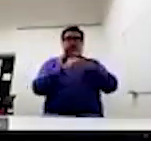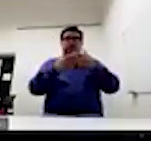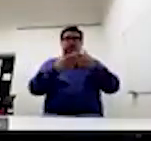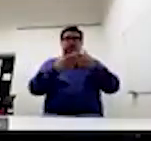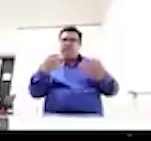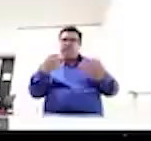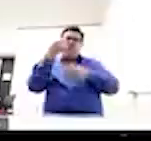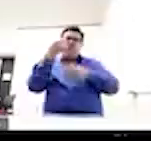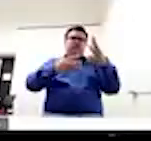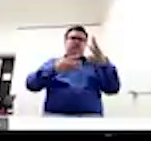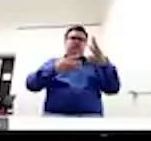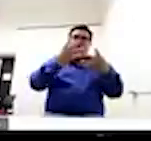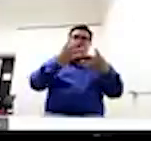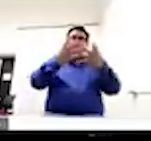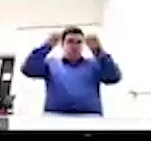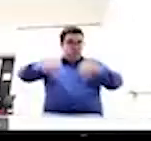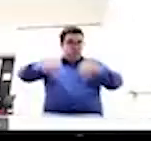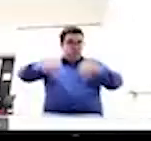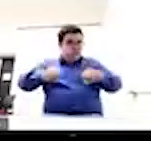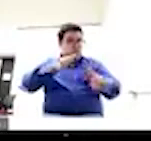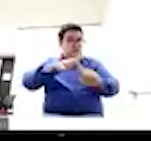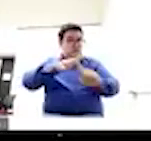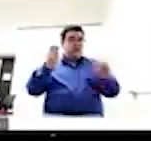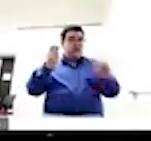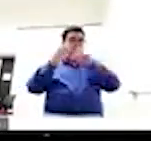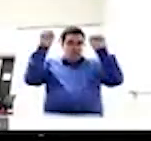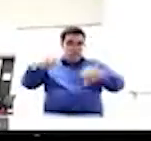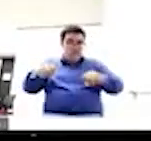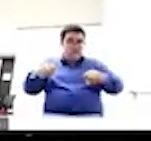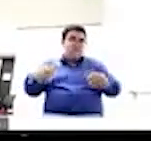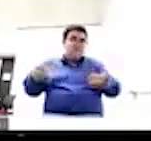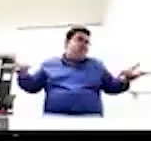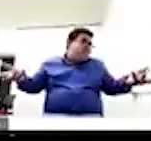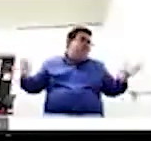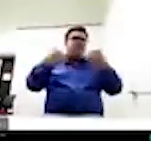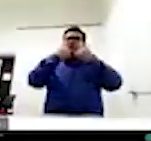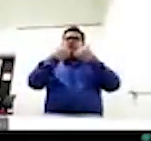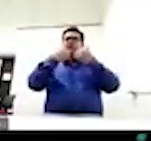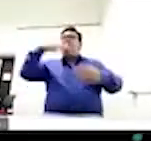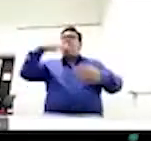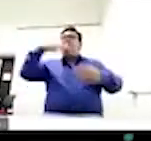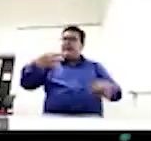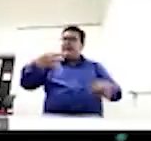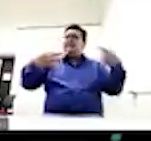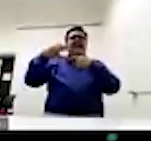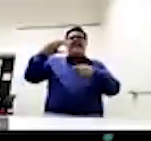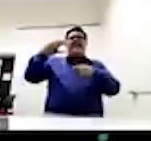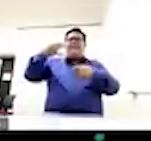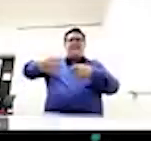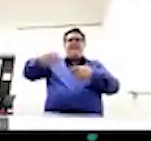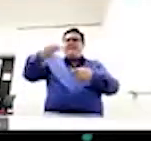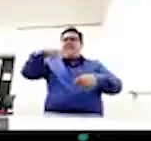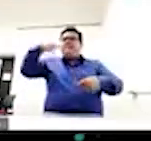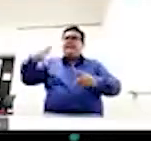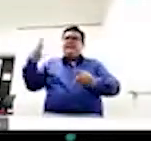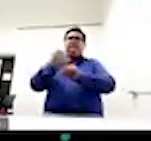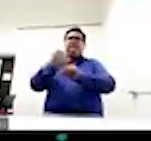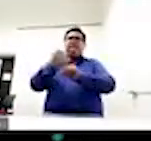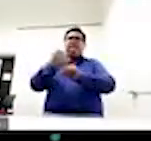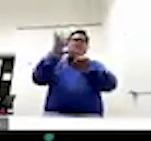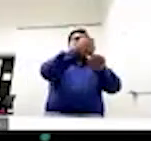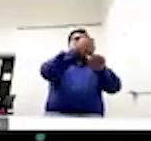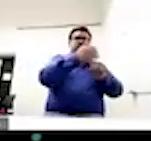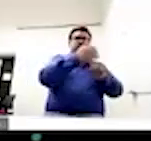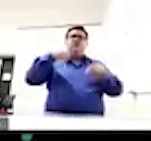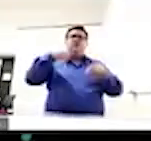¿Podemos? La verdad nos perseguirá donde quiera que vayamos. No podemos escapar. ¿A dónde escaparíamos?